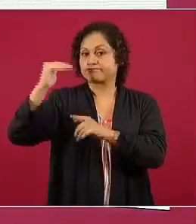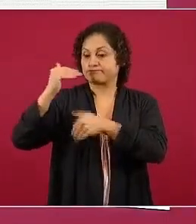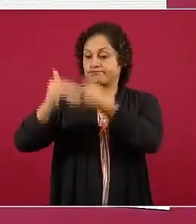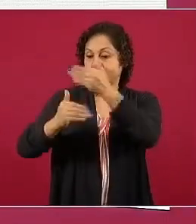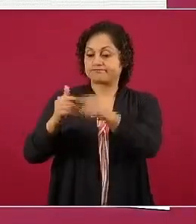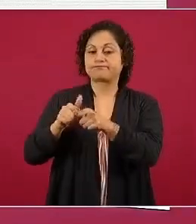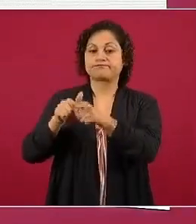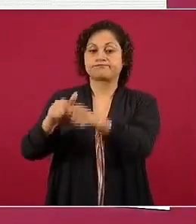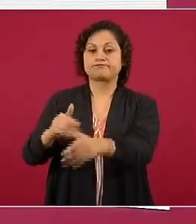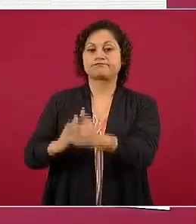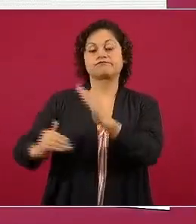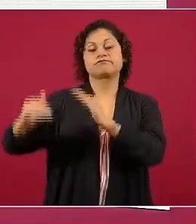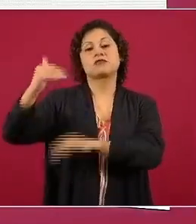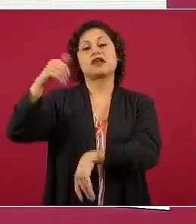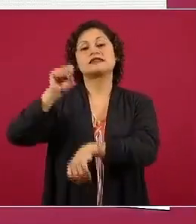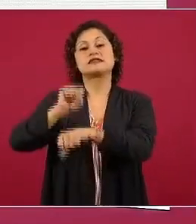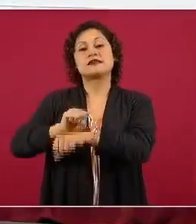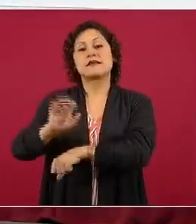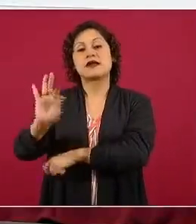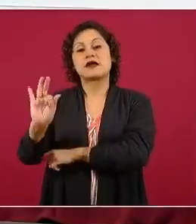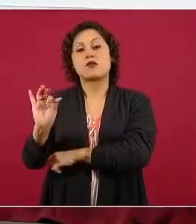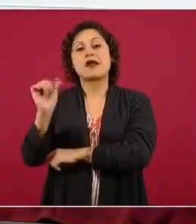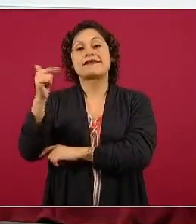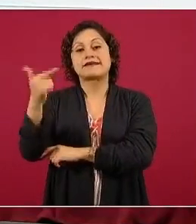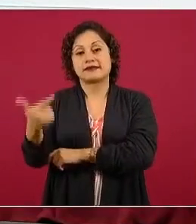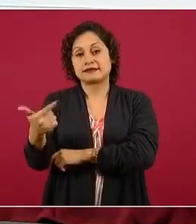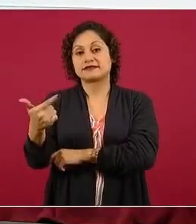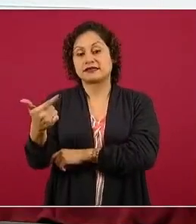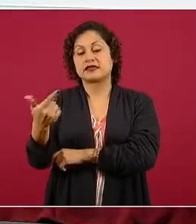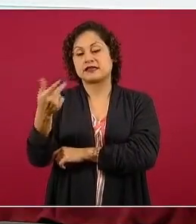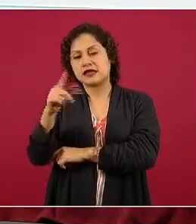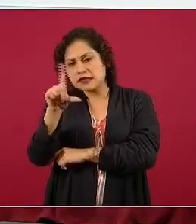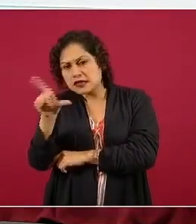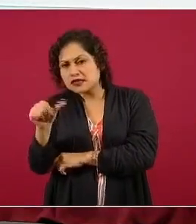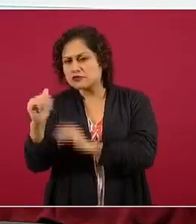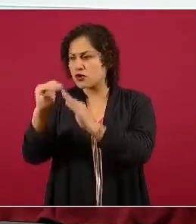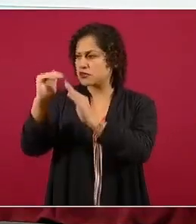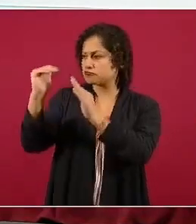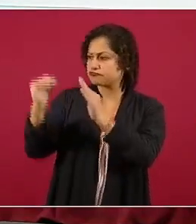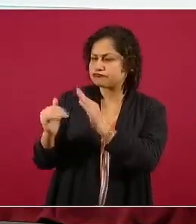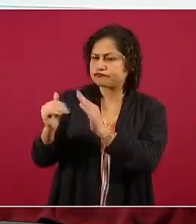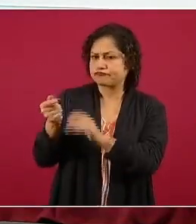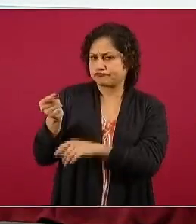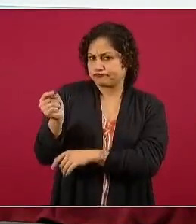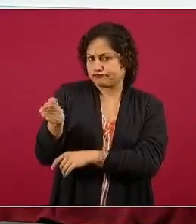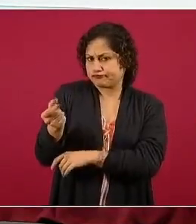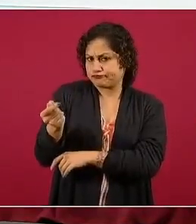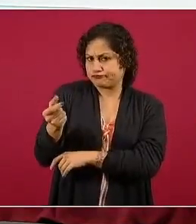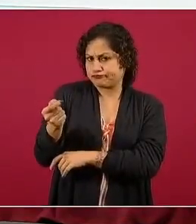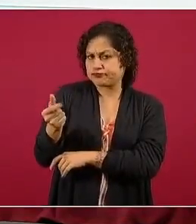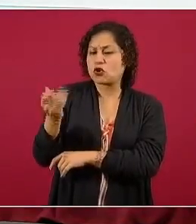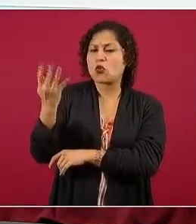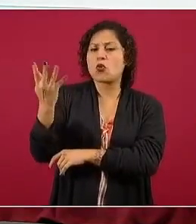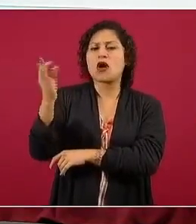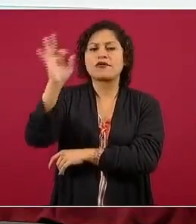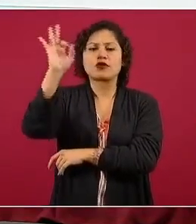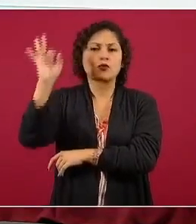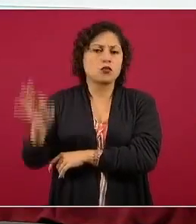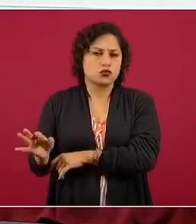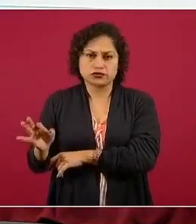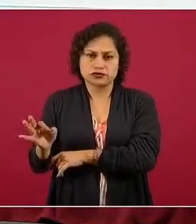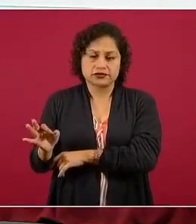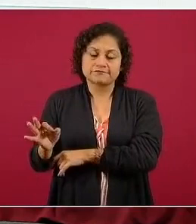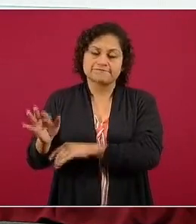la semana 47, aunque hay este pequeño descenso en la semana 48, como es solamente del menos 4%,